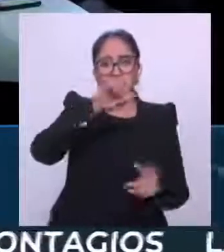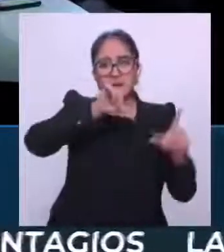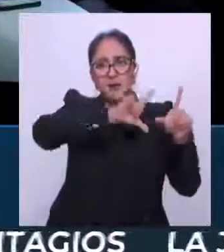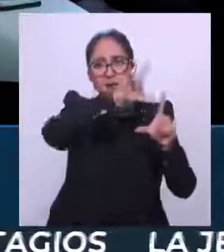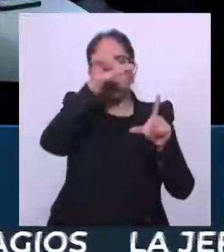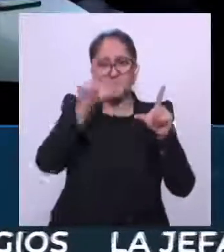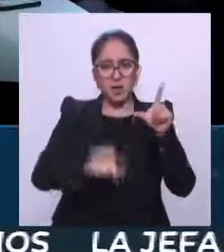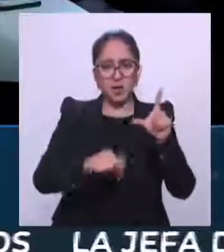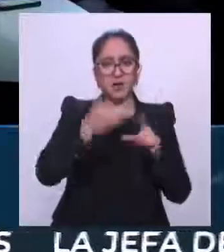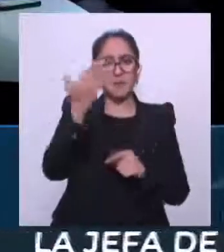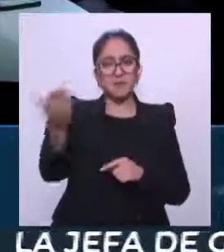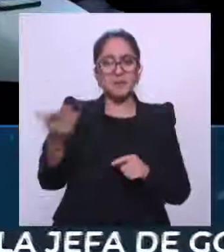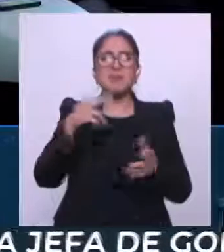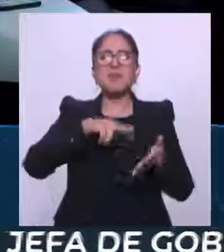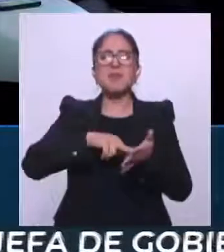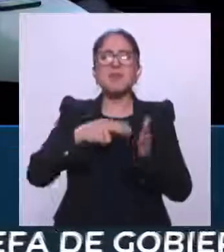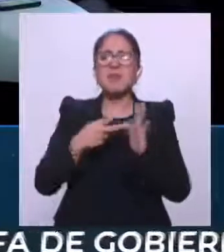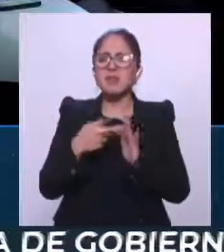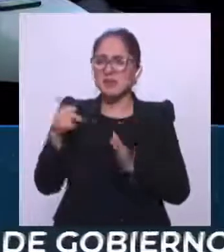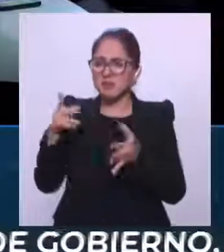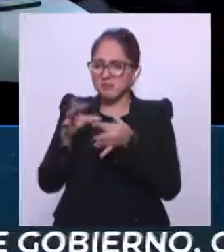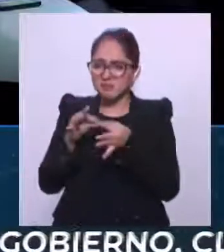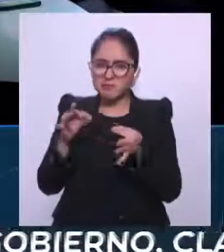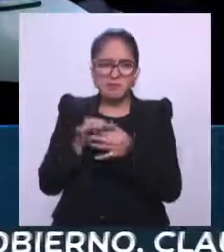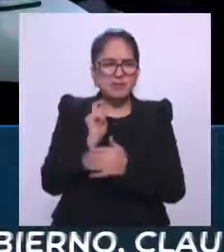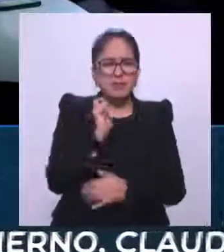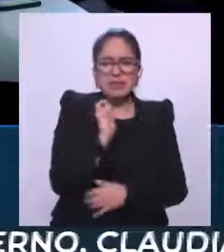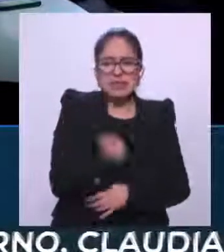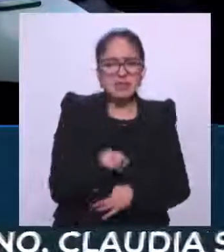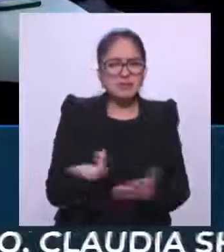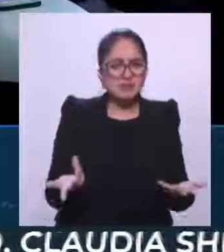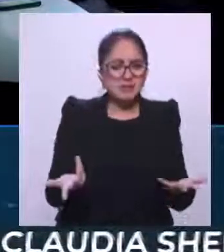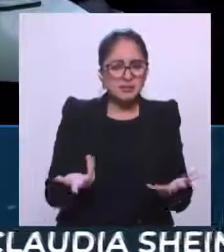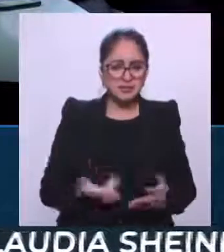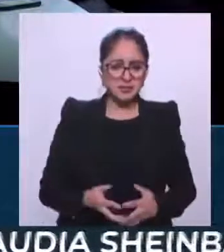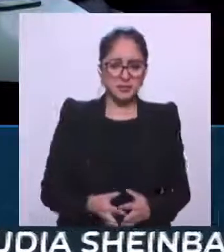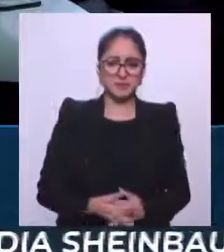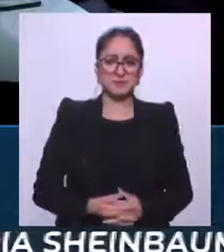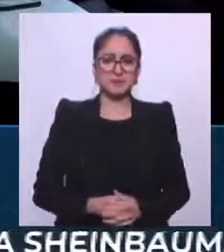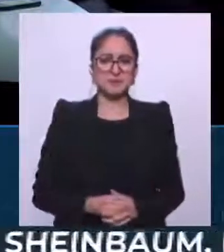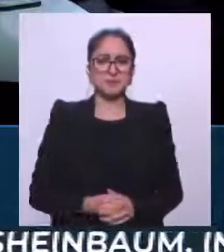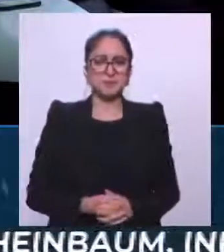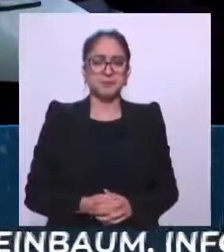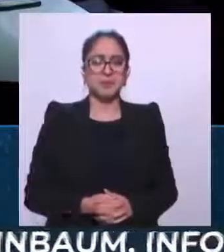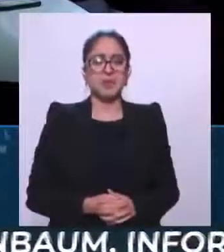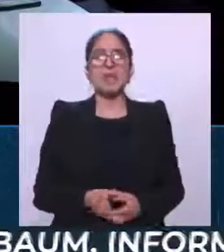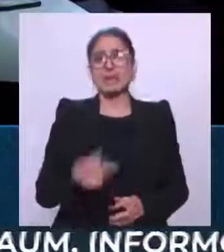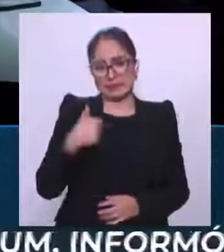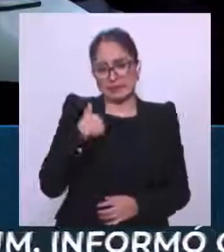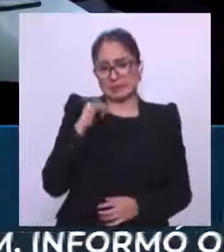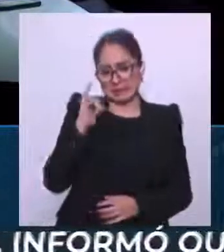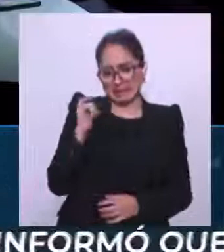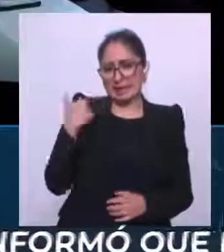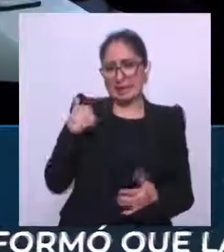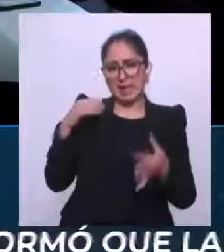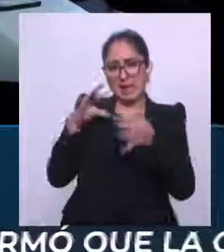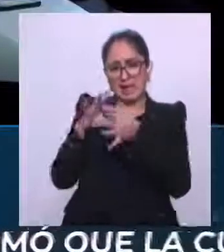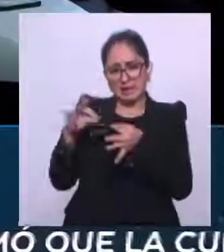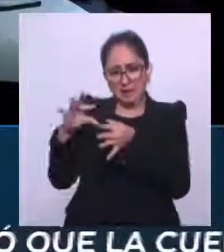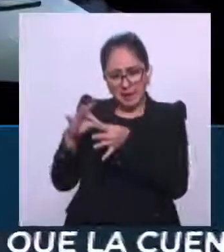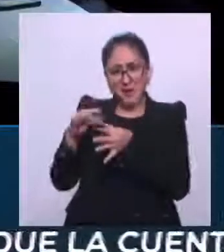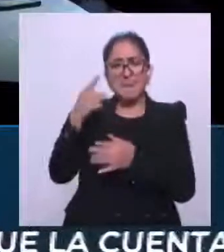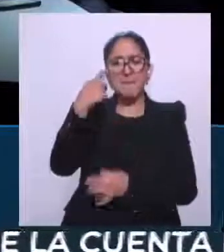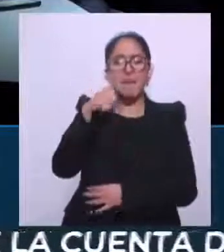nacional. Ingeniero, ¿qué significa esto? Mira, sí lo voy a comentar, pero quiero comentar con algo ayer que me